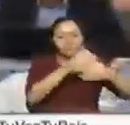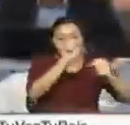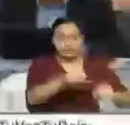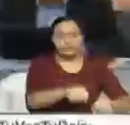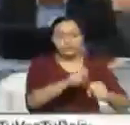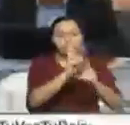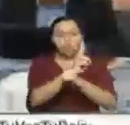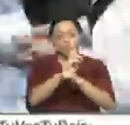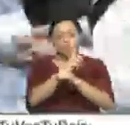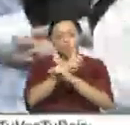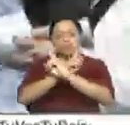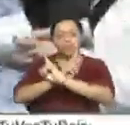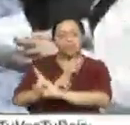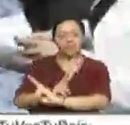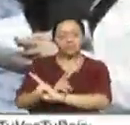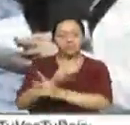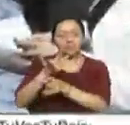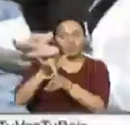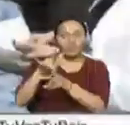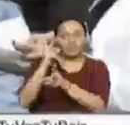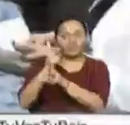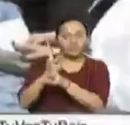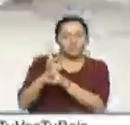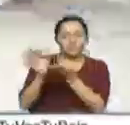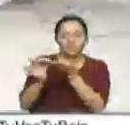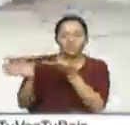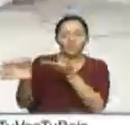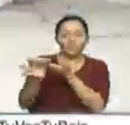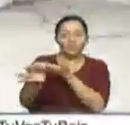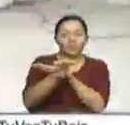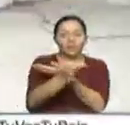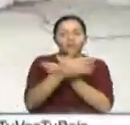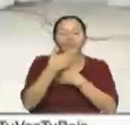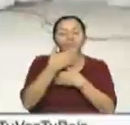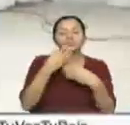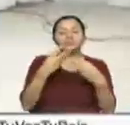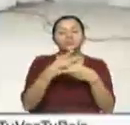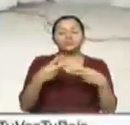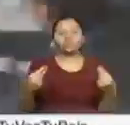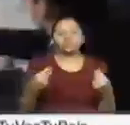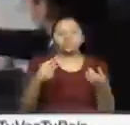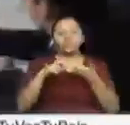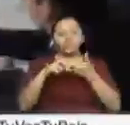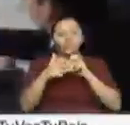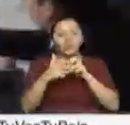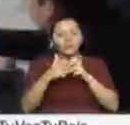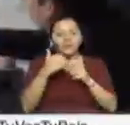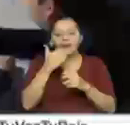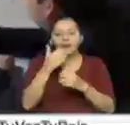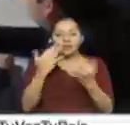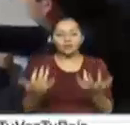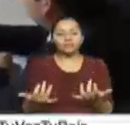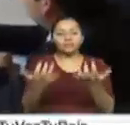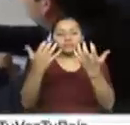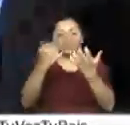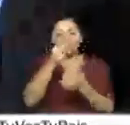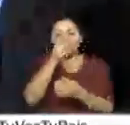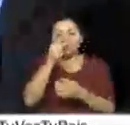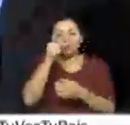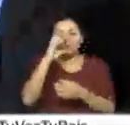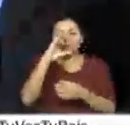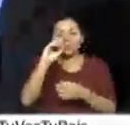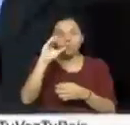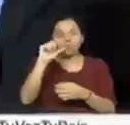como prevención para frenar el riesgo de las zonas rurales y urbanas que podrían verse afectadas por los cultivos de coca,